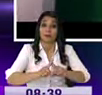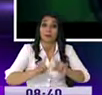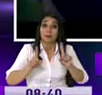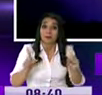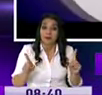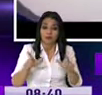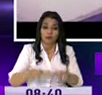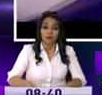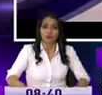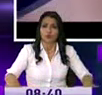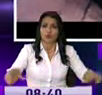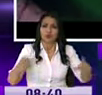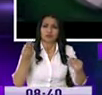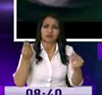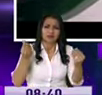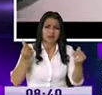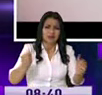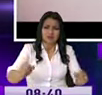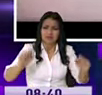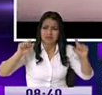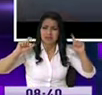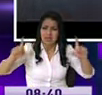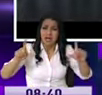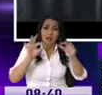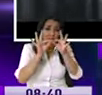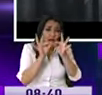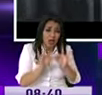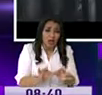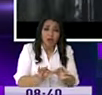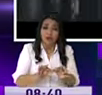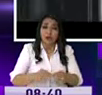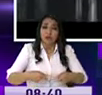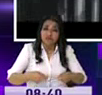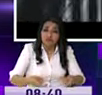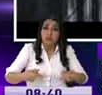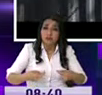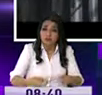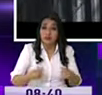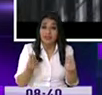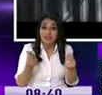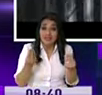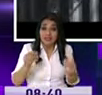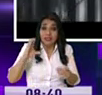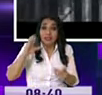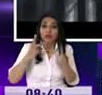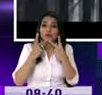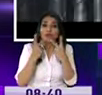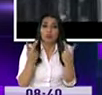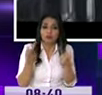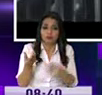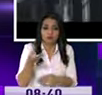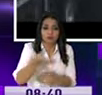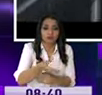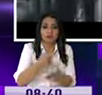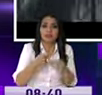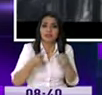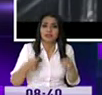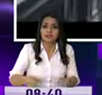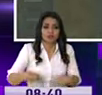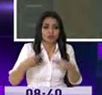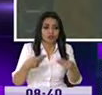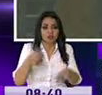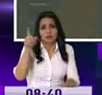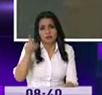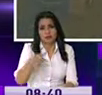que costó tanto dinero realizarlo, que tuvo un dinero público entregado de los quiteños, sí es necesario que la